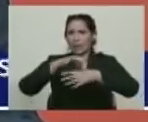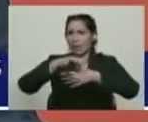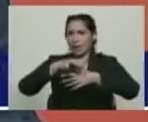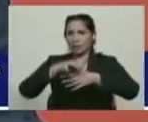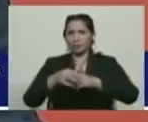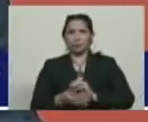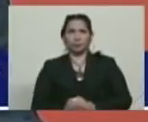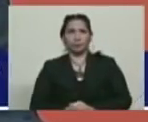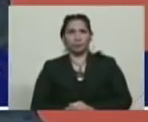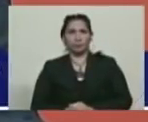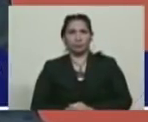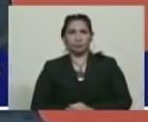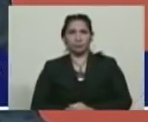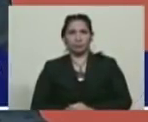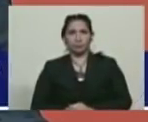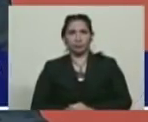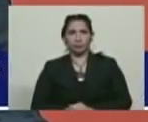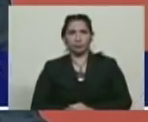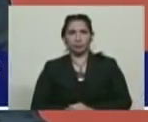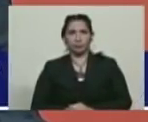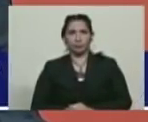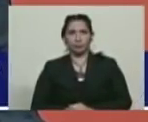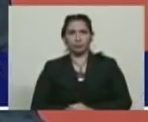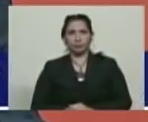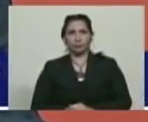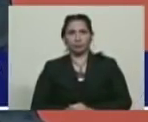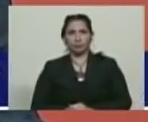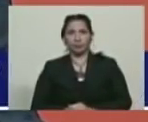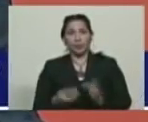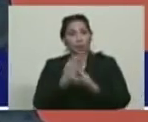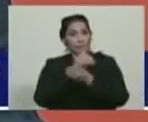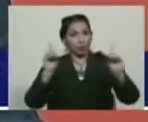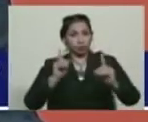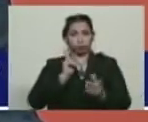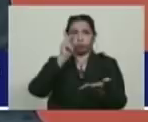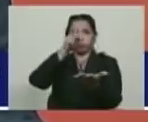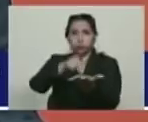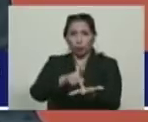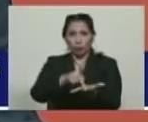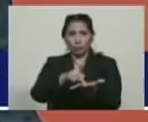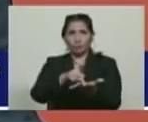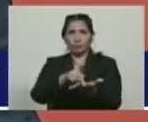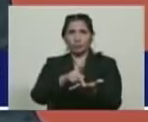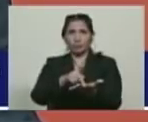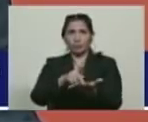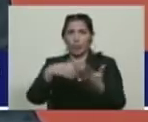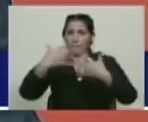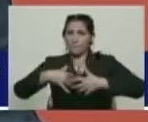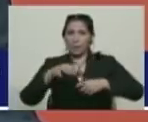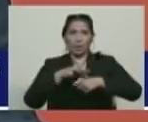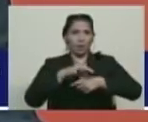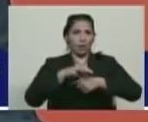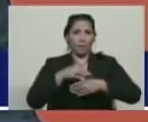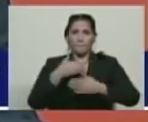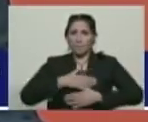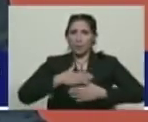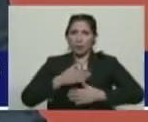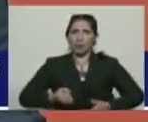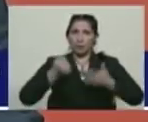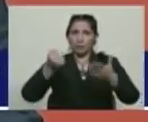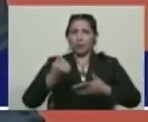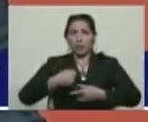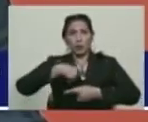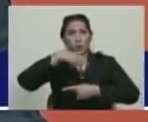estos 21 mataderos democratizar el acceso a los mataderos en beneficio de los productores primarios